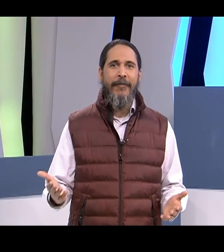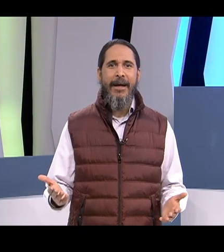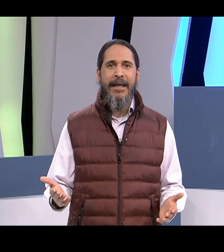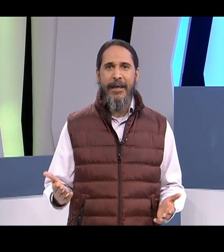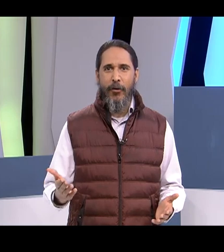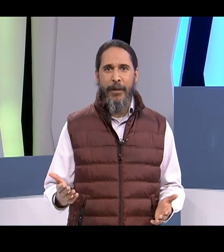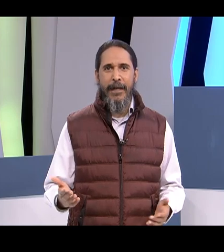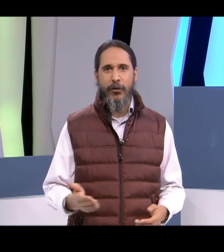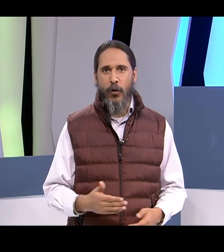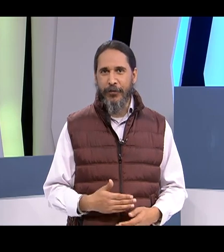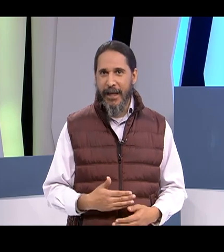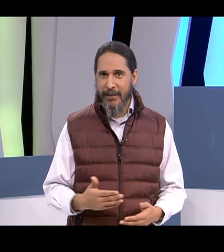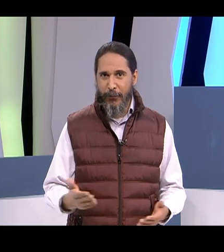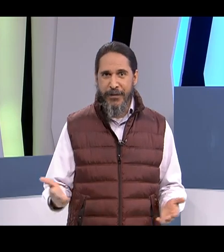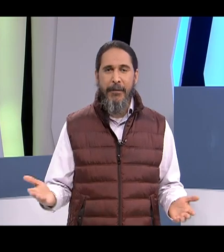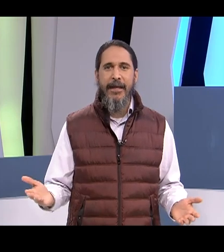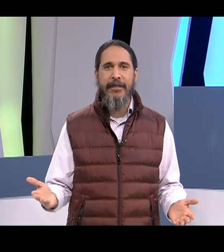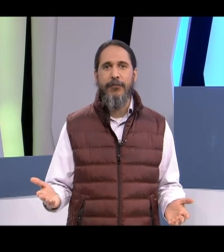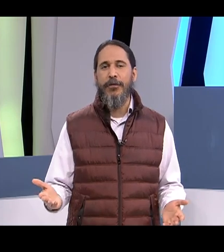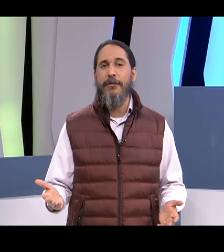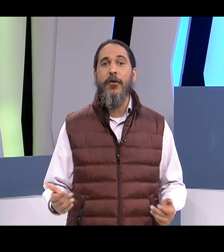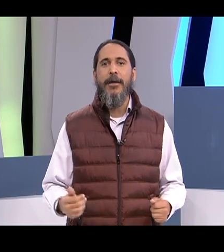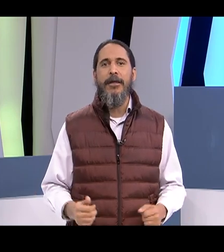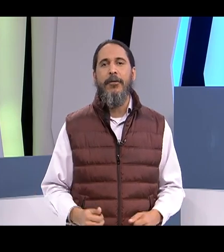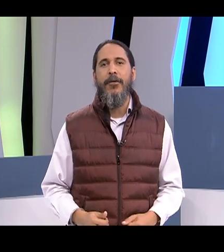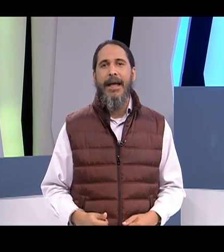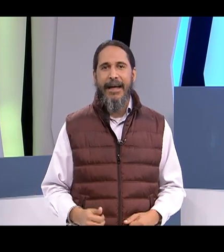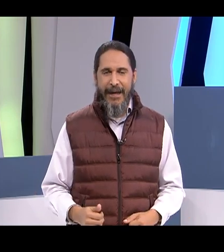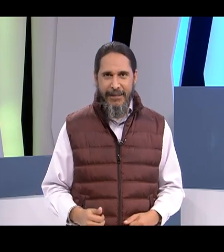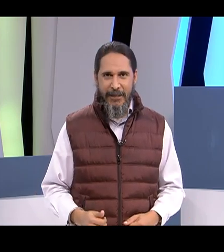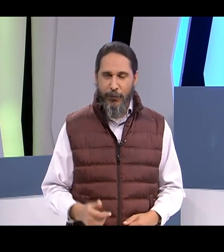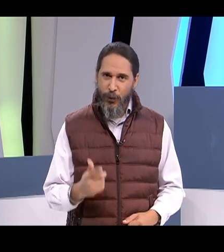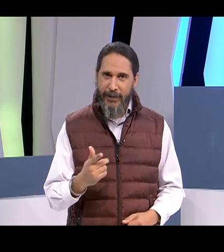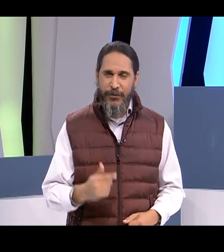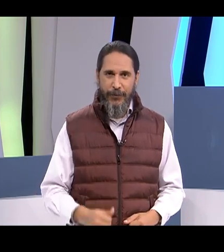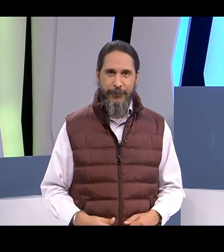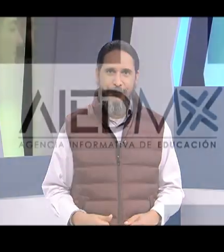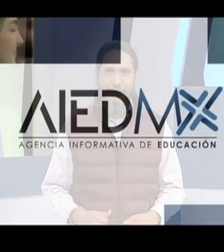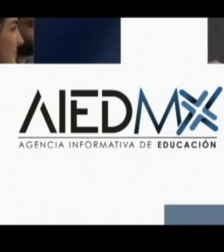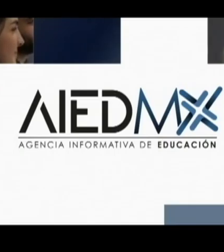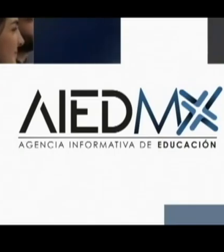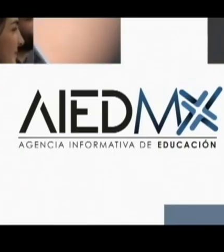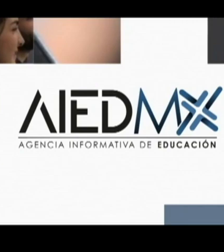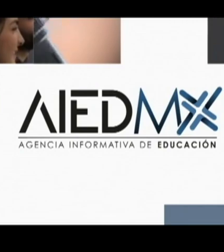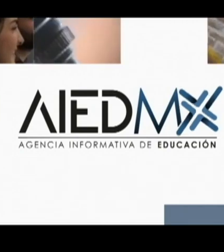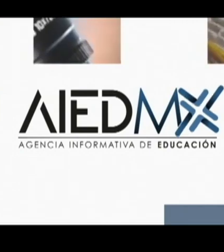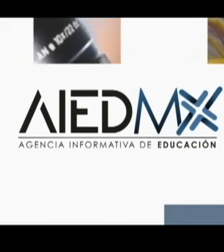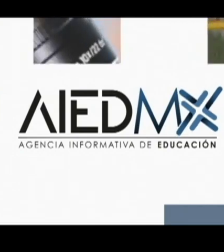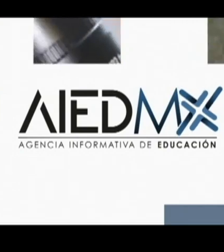Soy Omar Vera y en nombre de todos los que hacen posible este esfuerzo informativo, gracias por su atención.